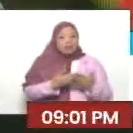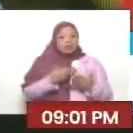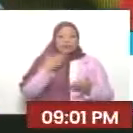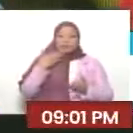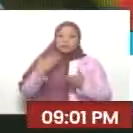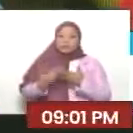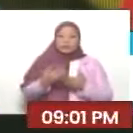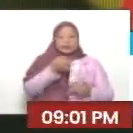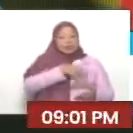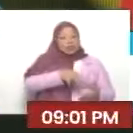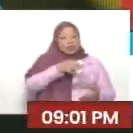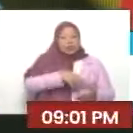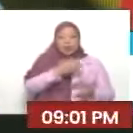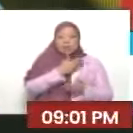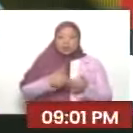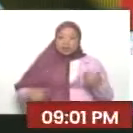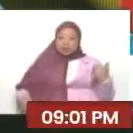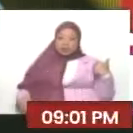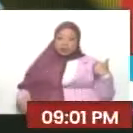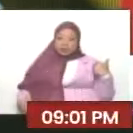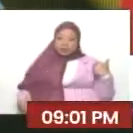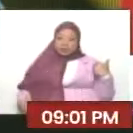Gracias, señor presidente.